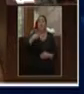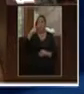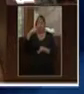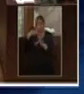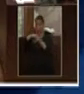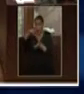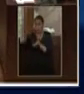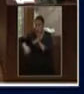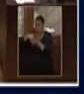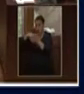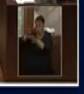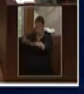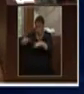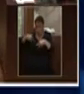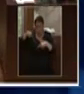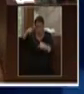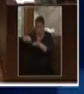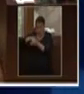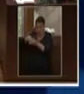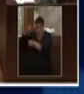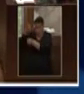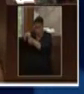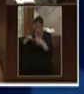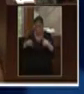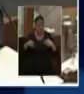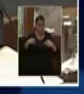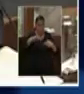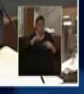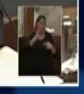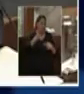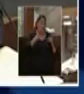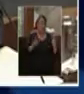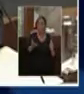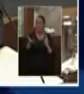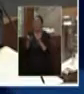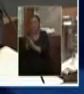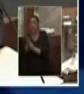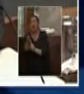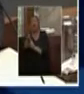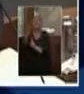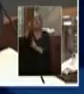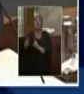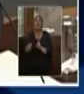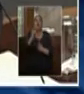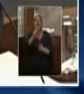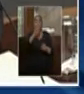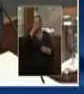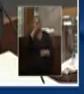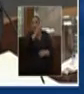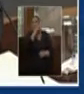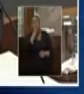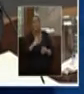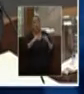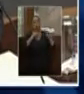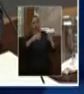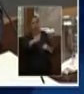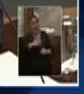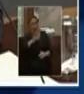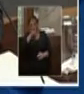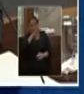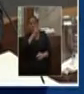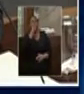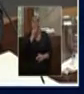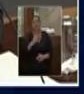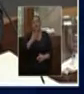Sala Superior acordó revocar el acuerdo del Consejo General por unanimidad. Sí, y si tú recuerdas, Jaime,